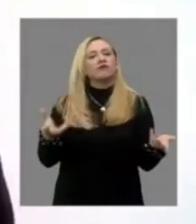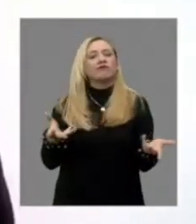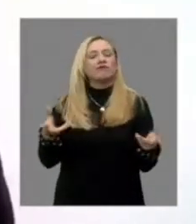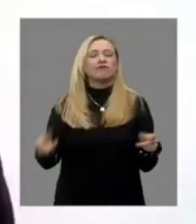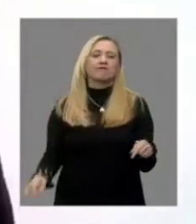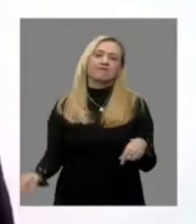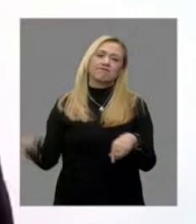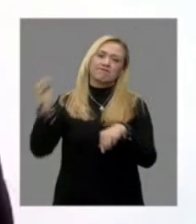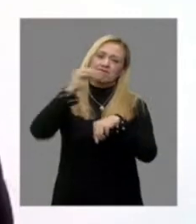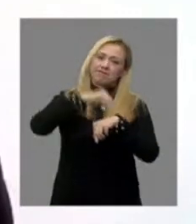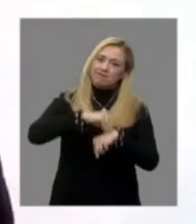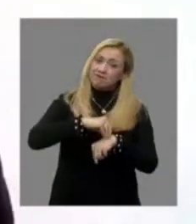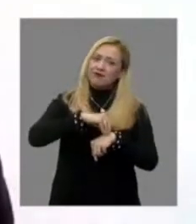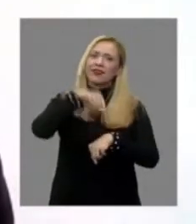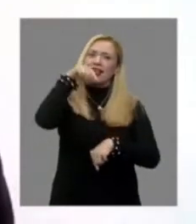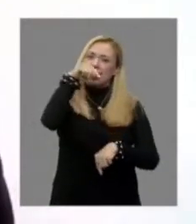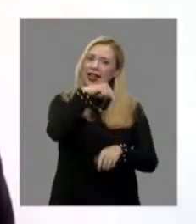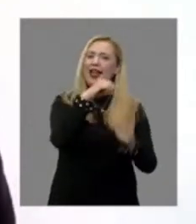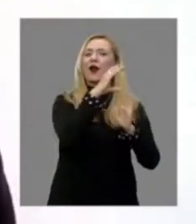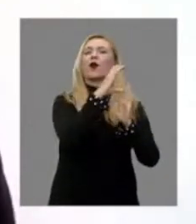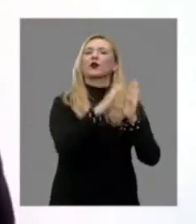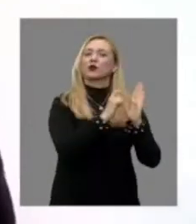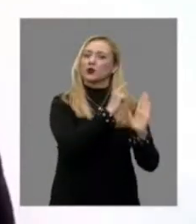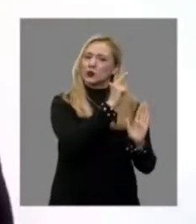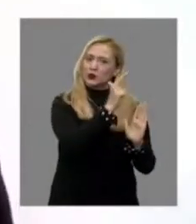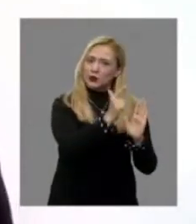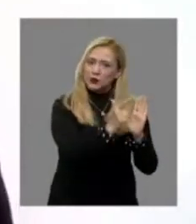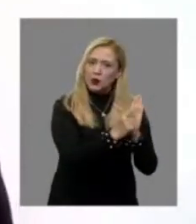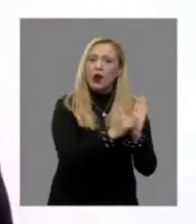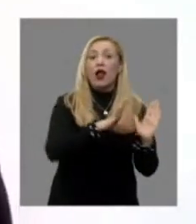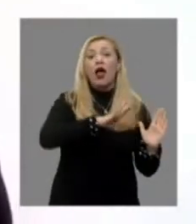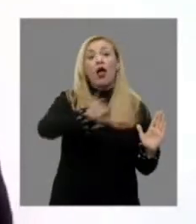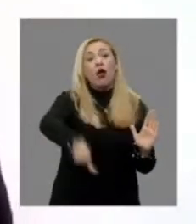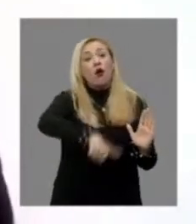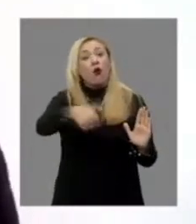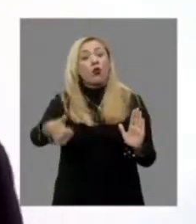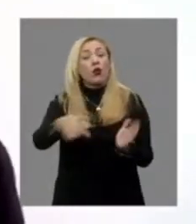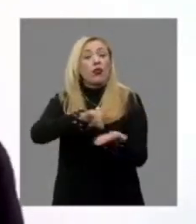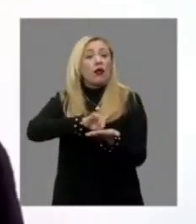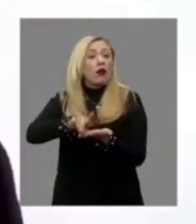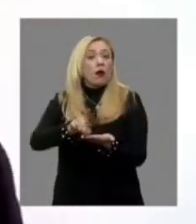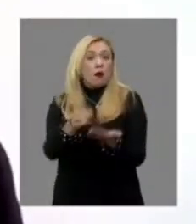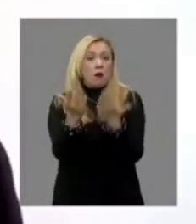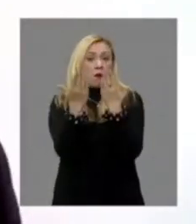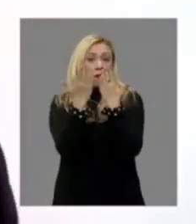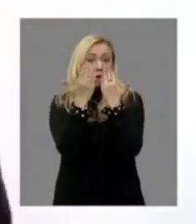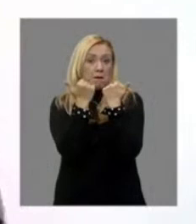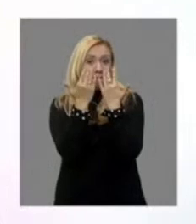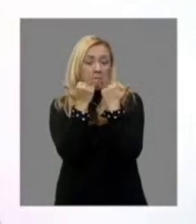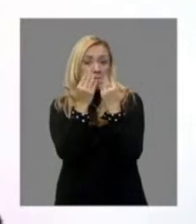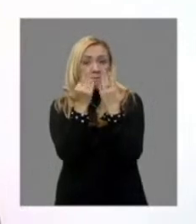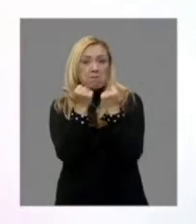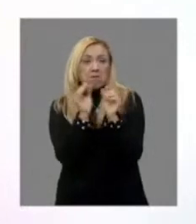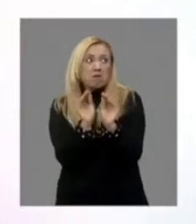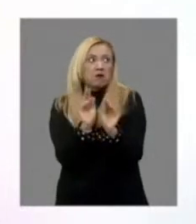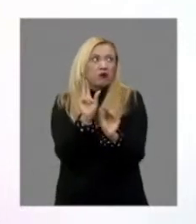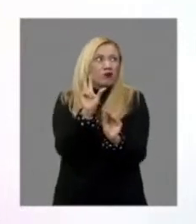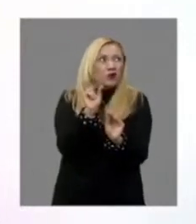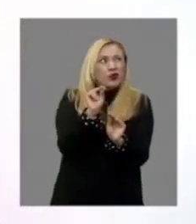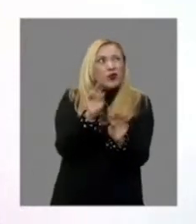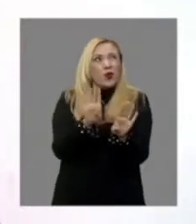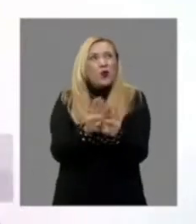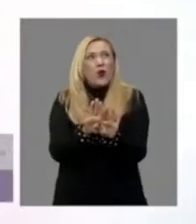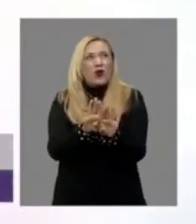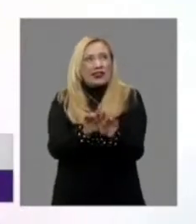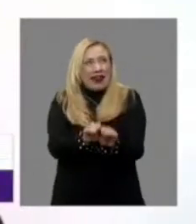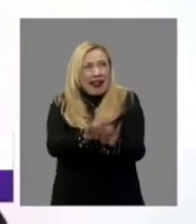a nuestro régimen constitucional otros derechos que no están explícitos o muy claros en